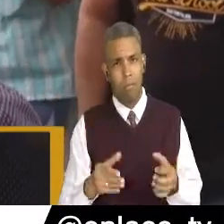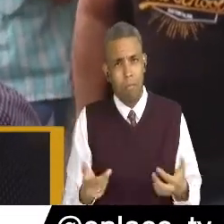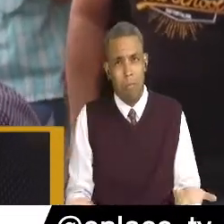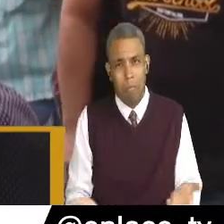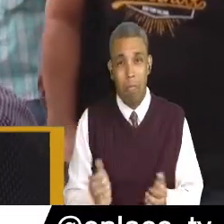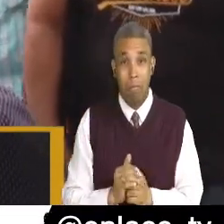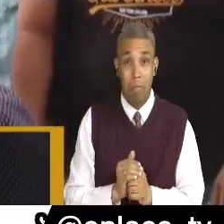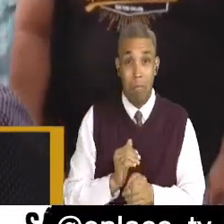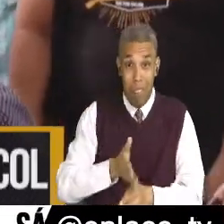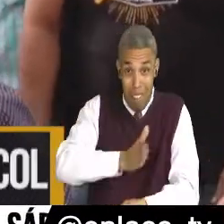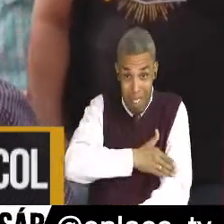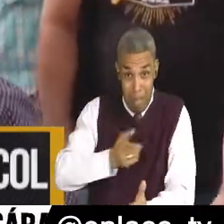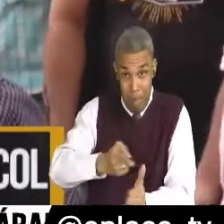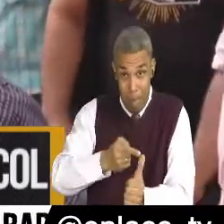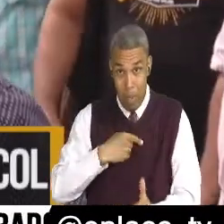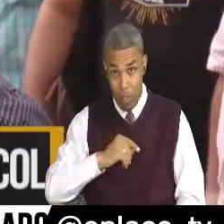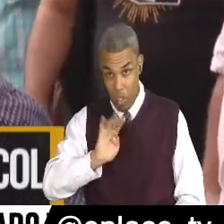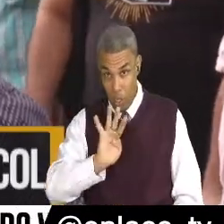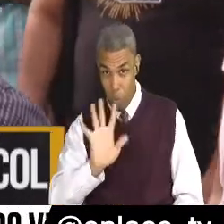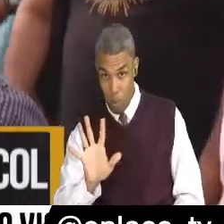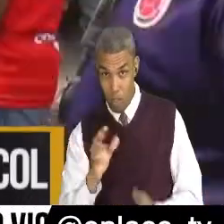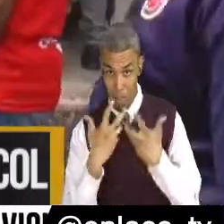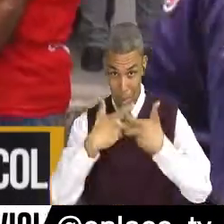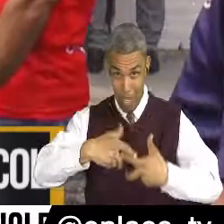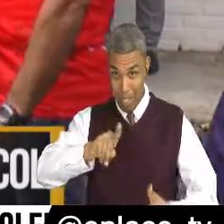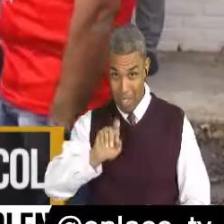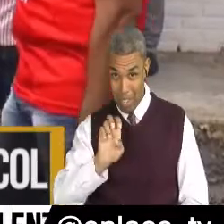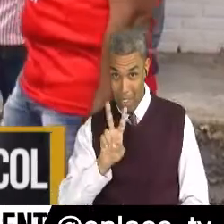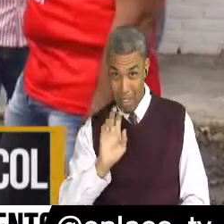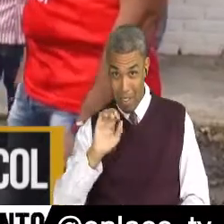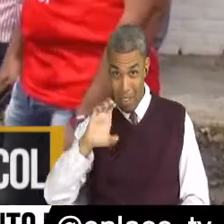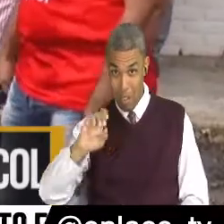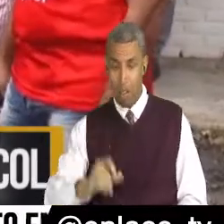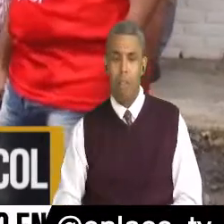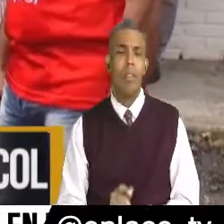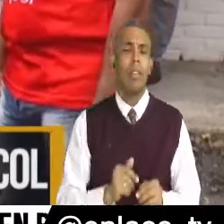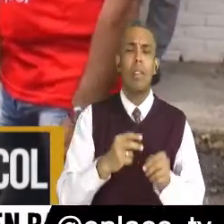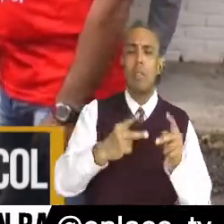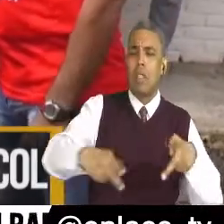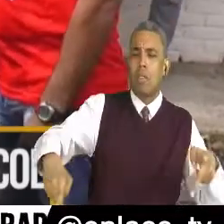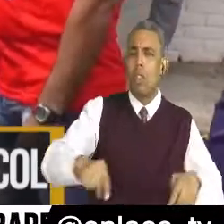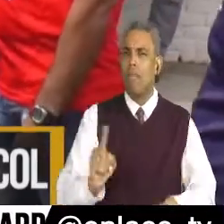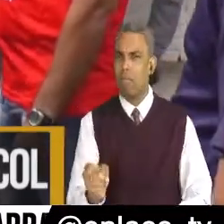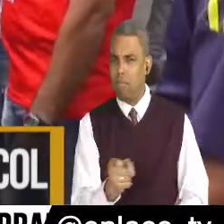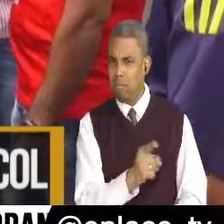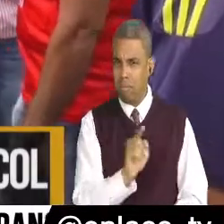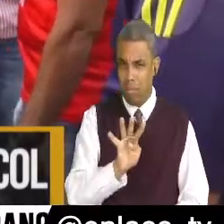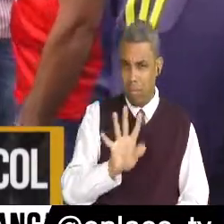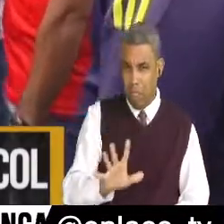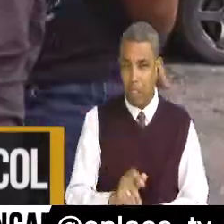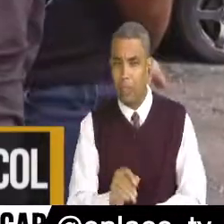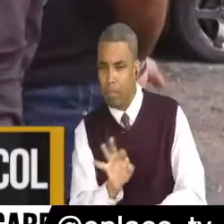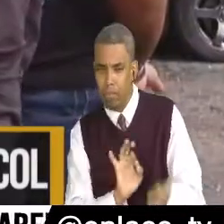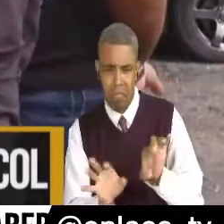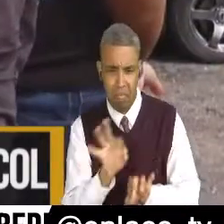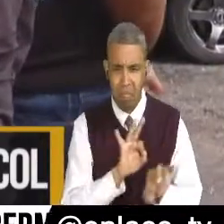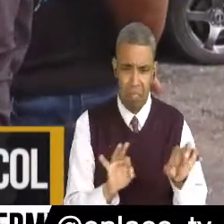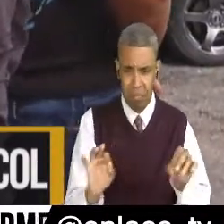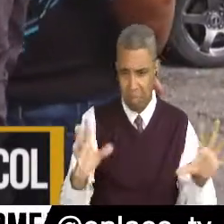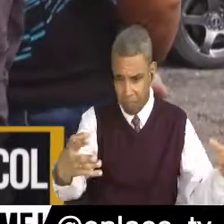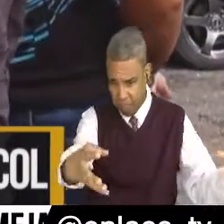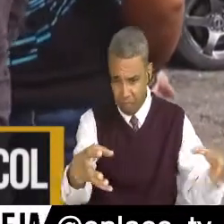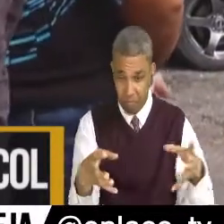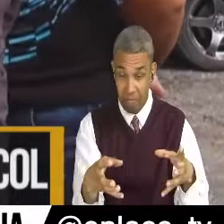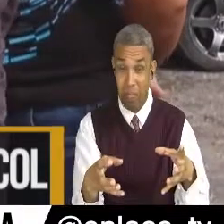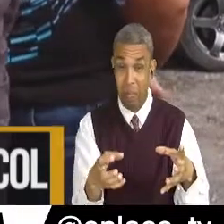menos 45 compañeros, cual hace un proceso de selección donde pasan las pruebas 18 compañeros. De esos